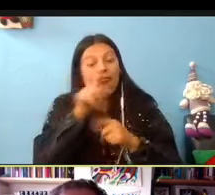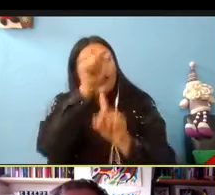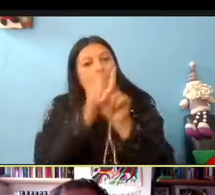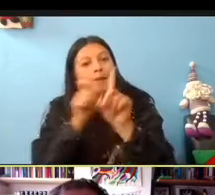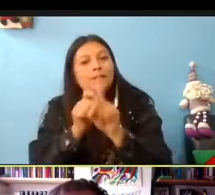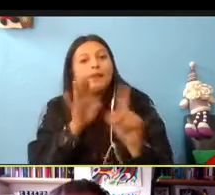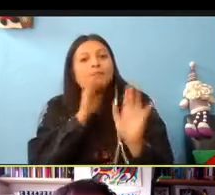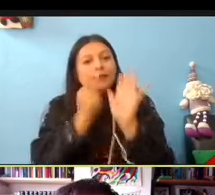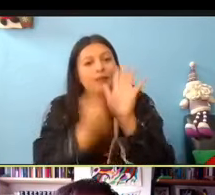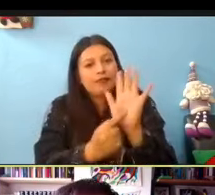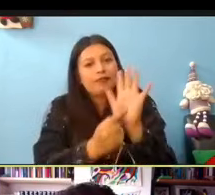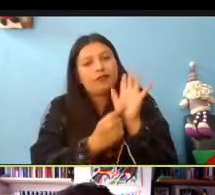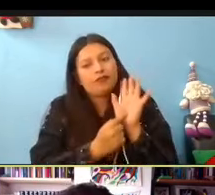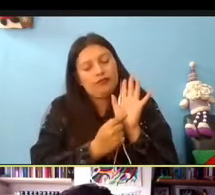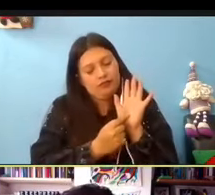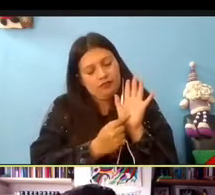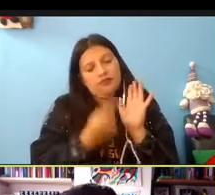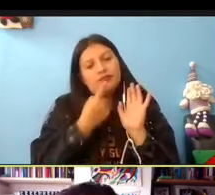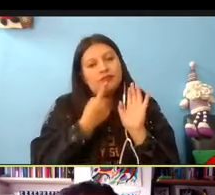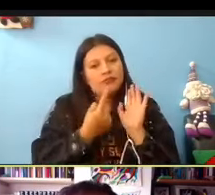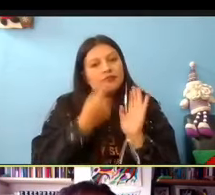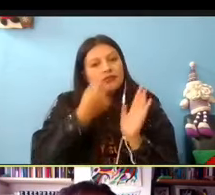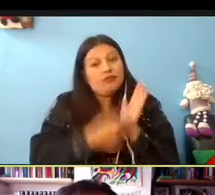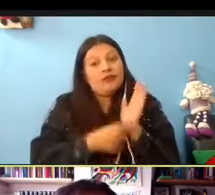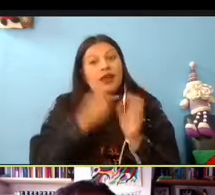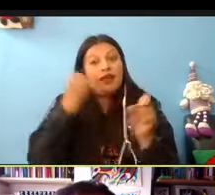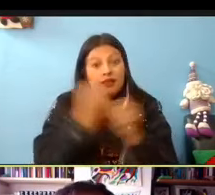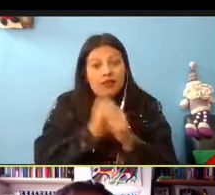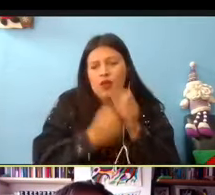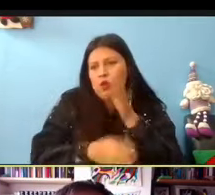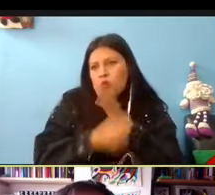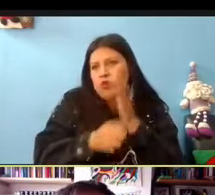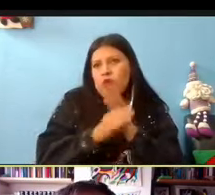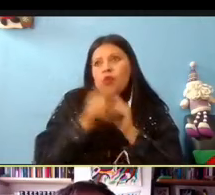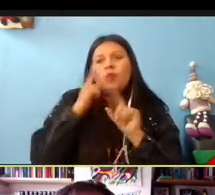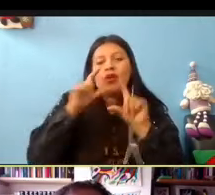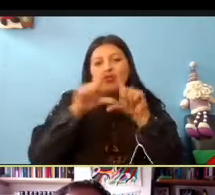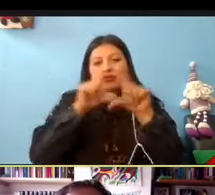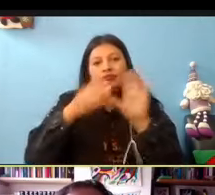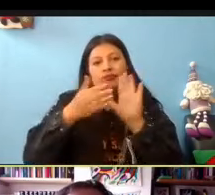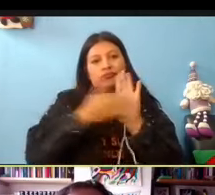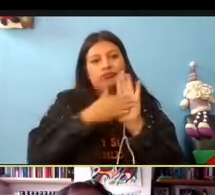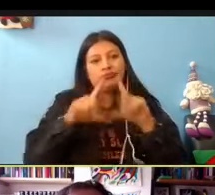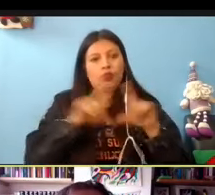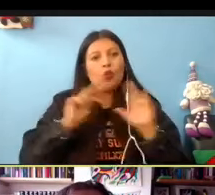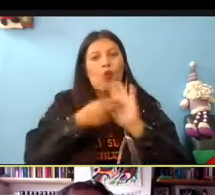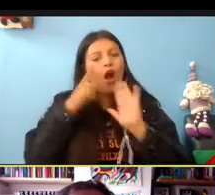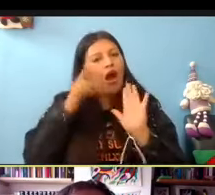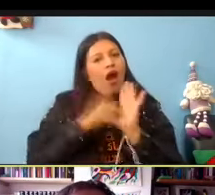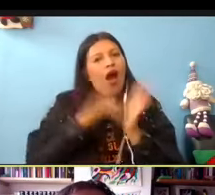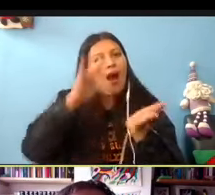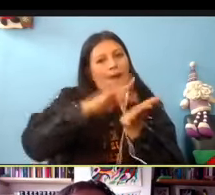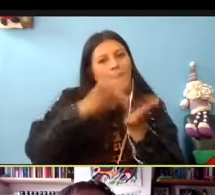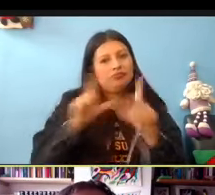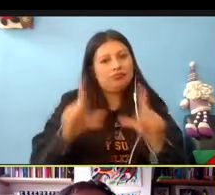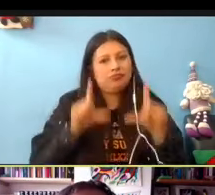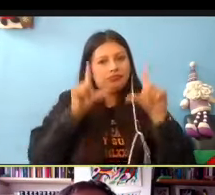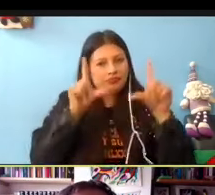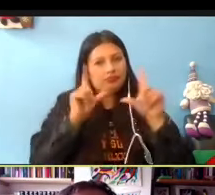personas que presentaron les decimos que trabajaremos en los certificados pues de su participación en este